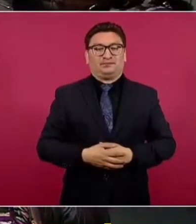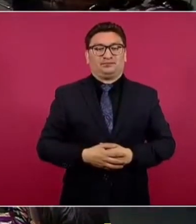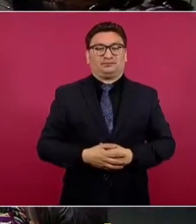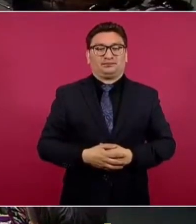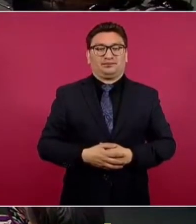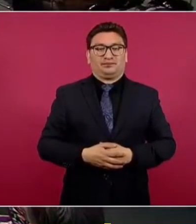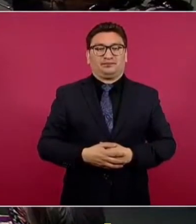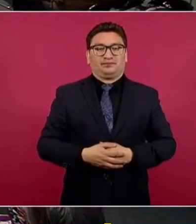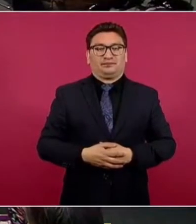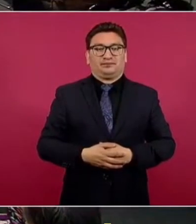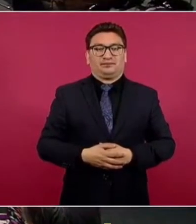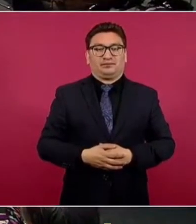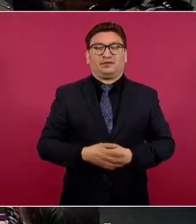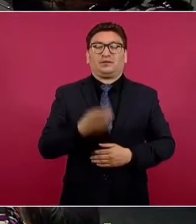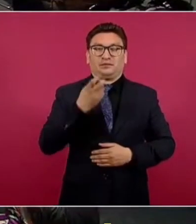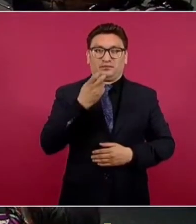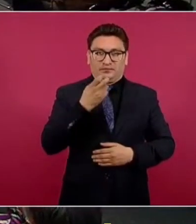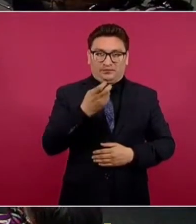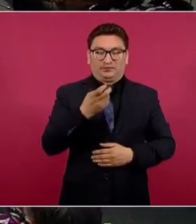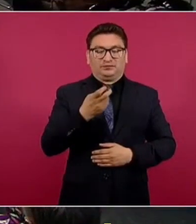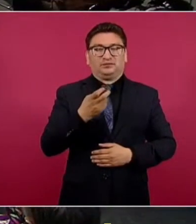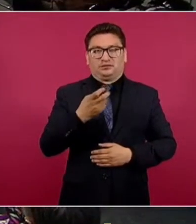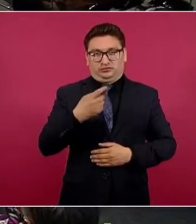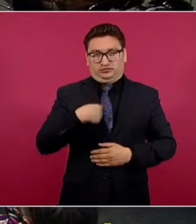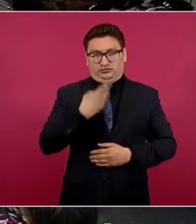Entonces, eso es lo que puedo contestarte.